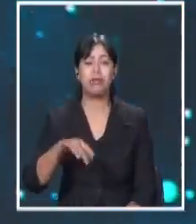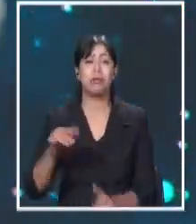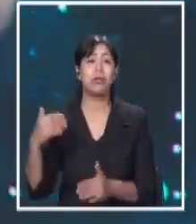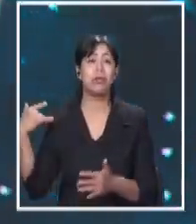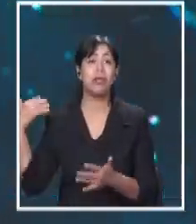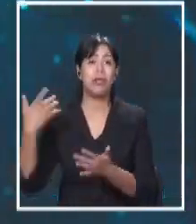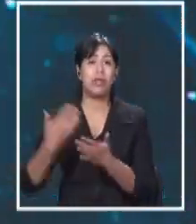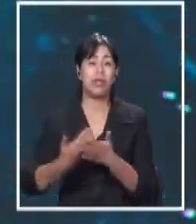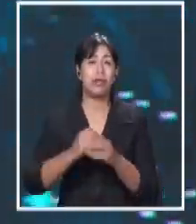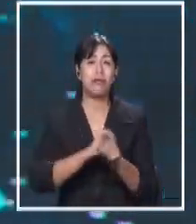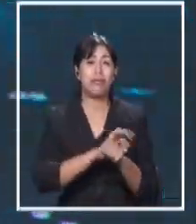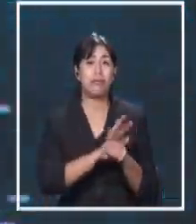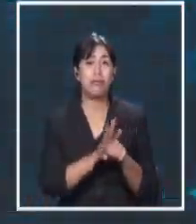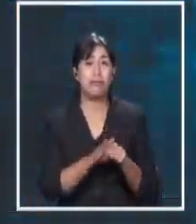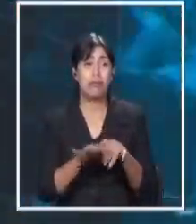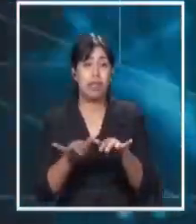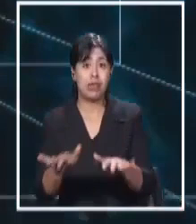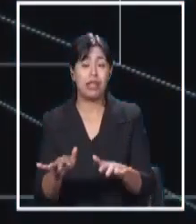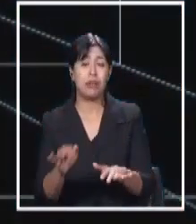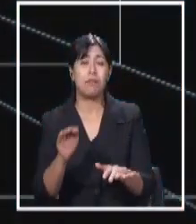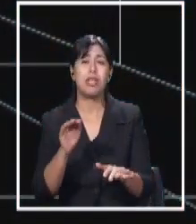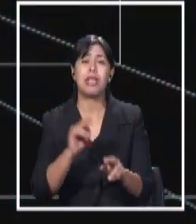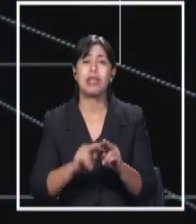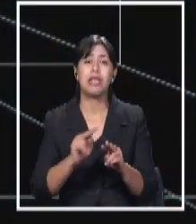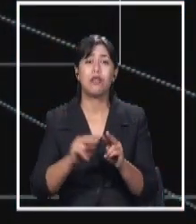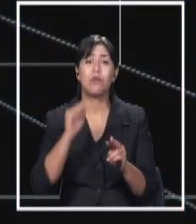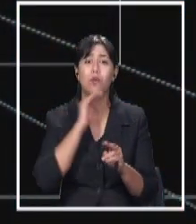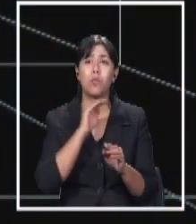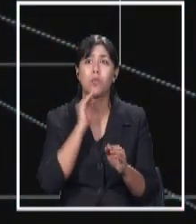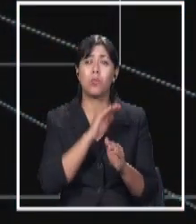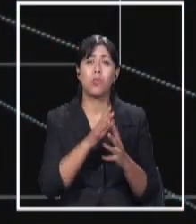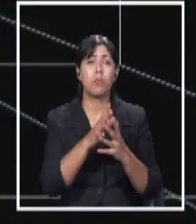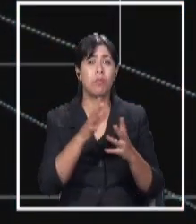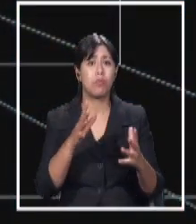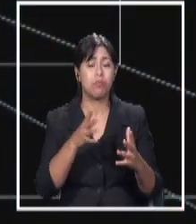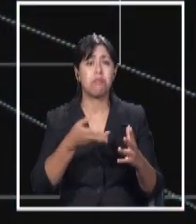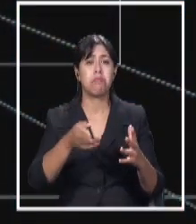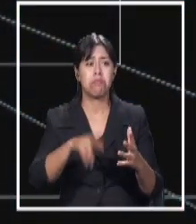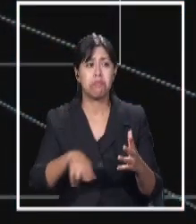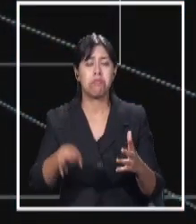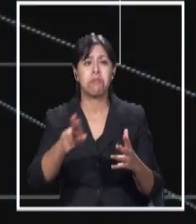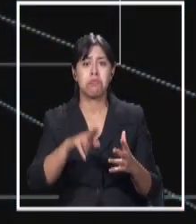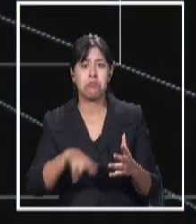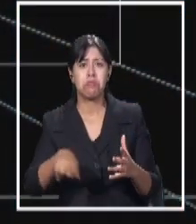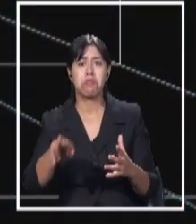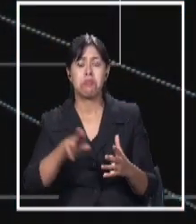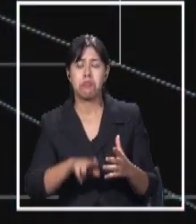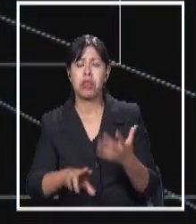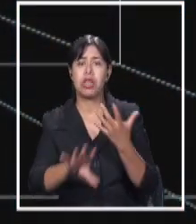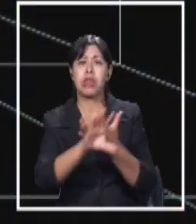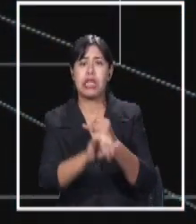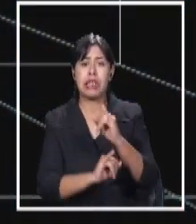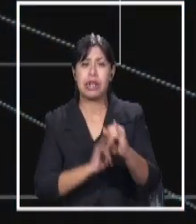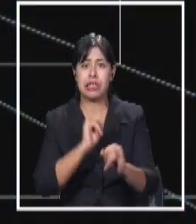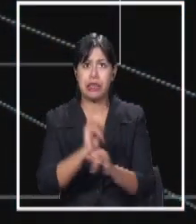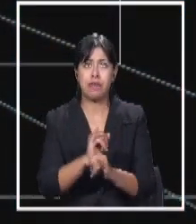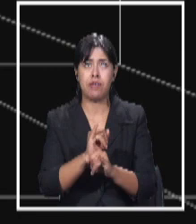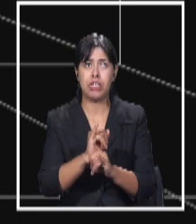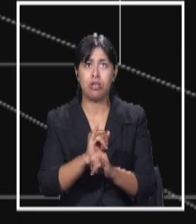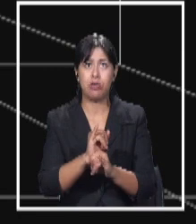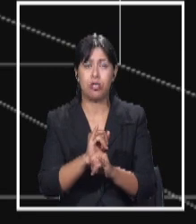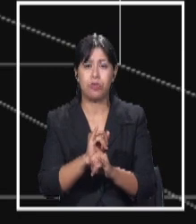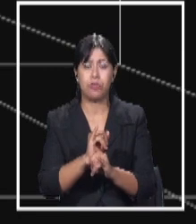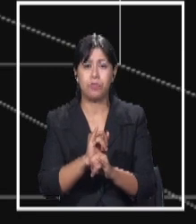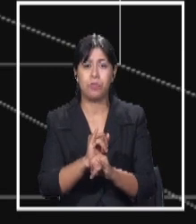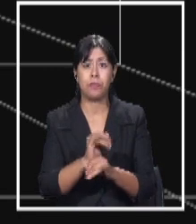la pandemia se estableció un uso sumamente regular de intervenciones telemáticas. ¿Sí? Esto era, desde el punto de